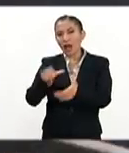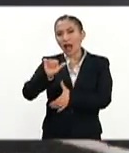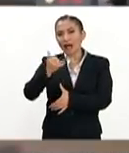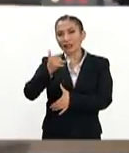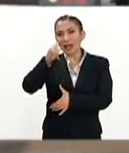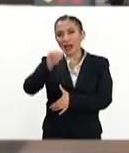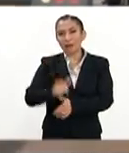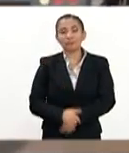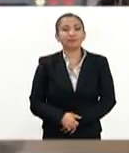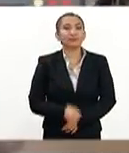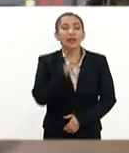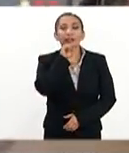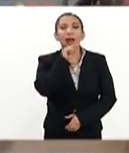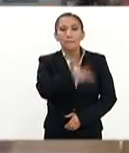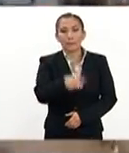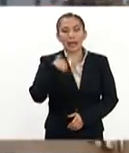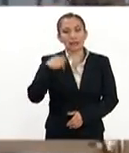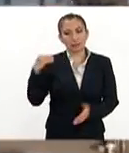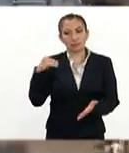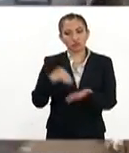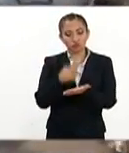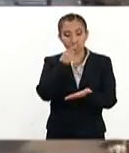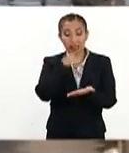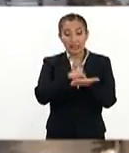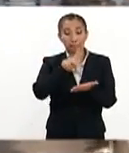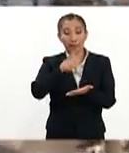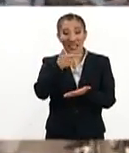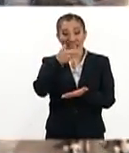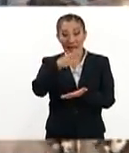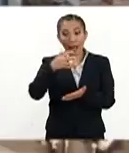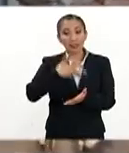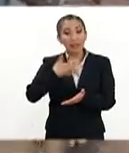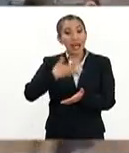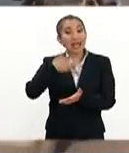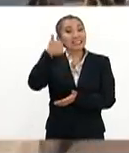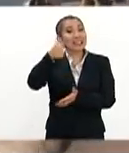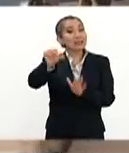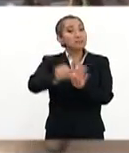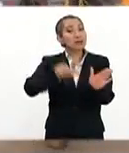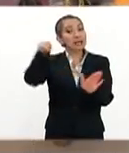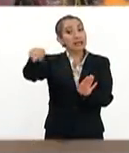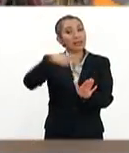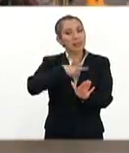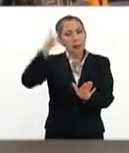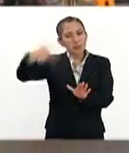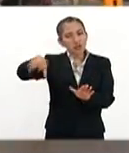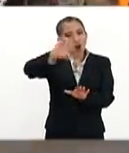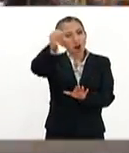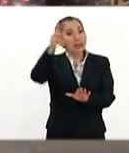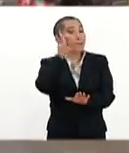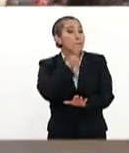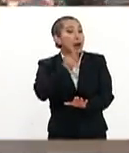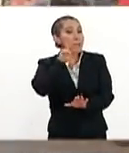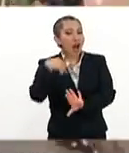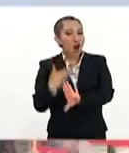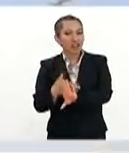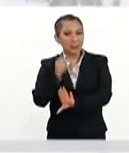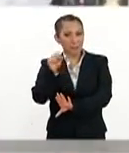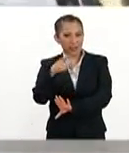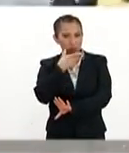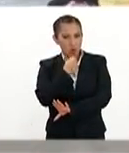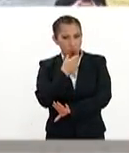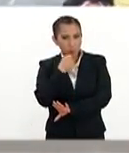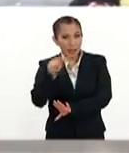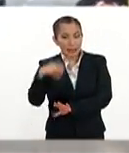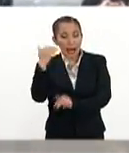Ayala. Además, se estableció que la PGR cuenta con 6 meses para buscar cualquier otra prueba en contra de Borges